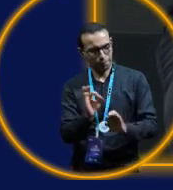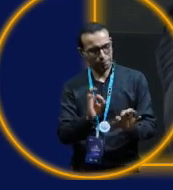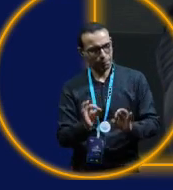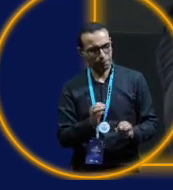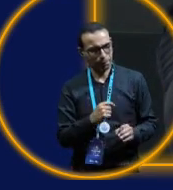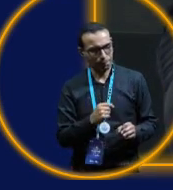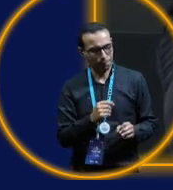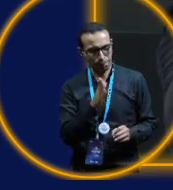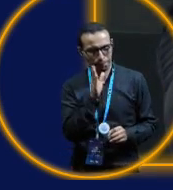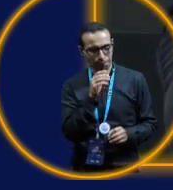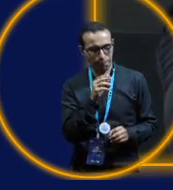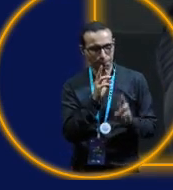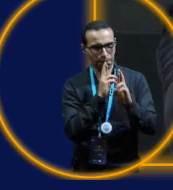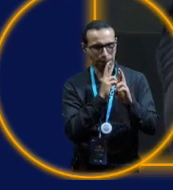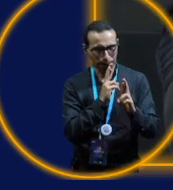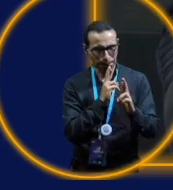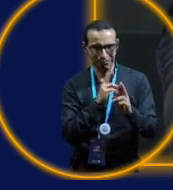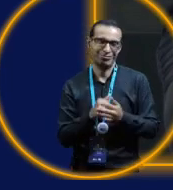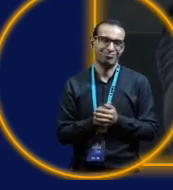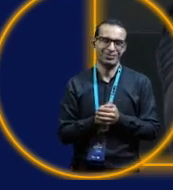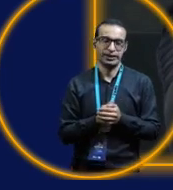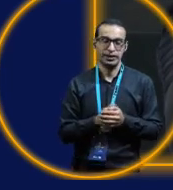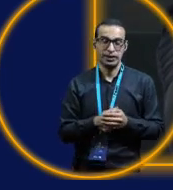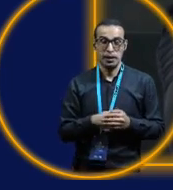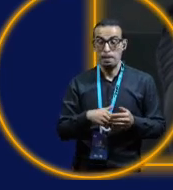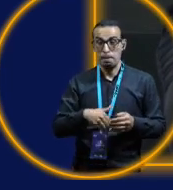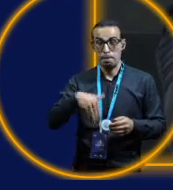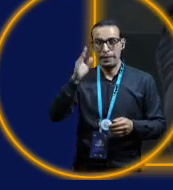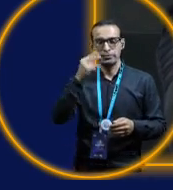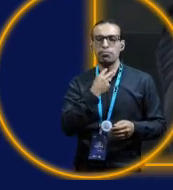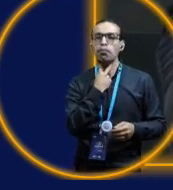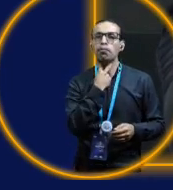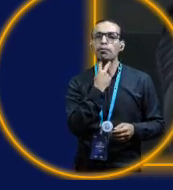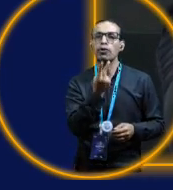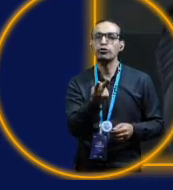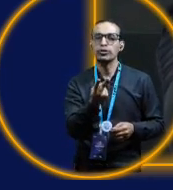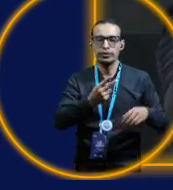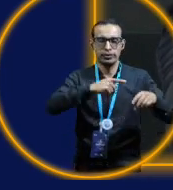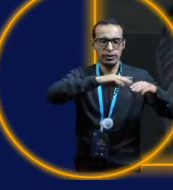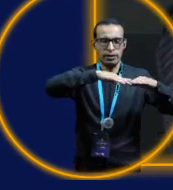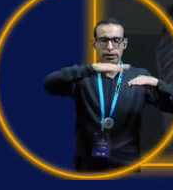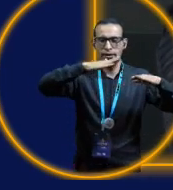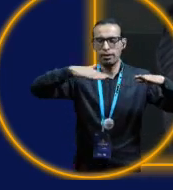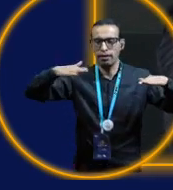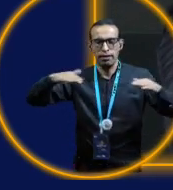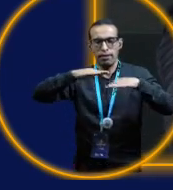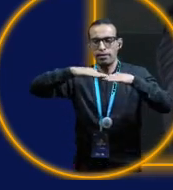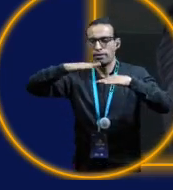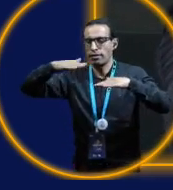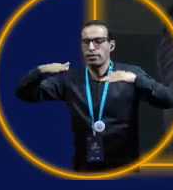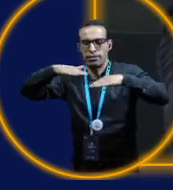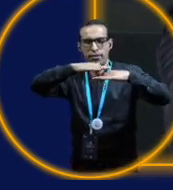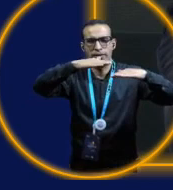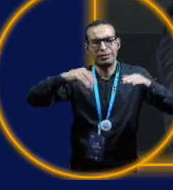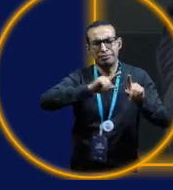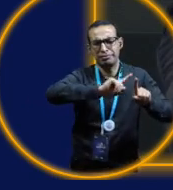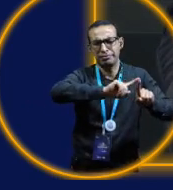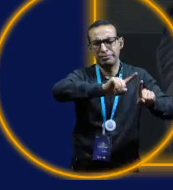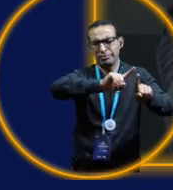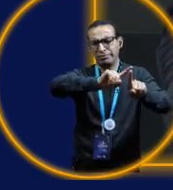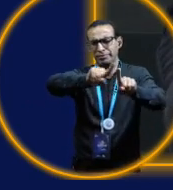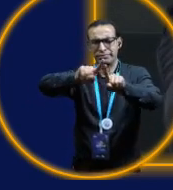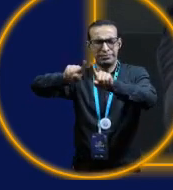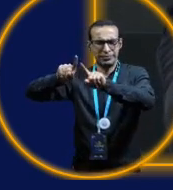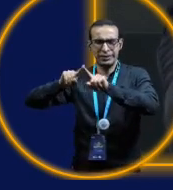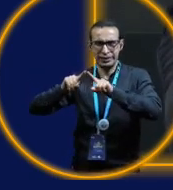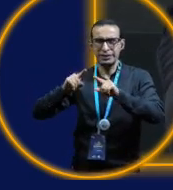para es emona es la diversidad de Voces y hemos presenciado eso especialmente